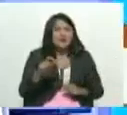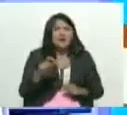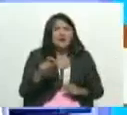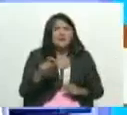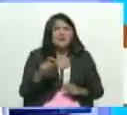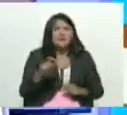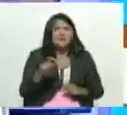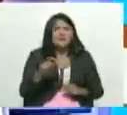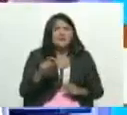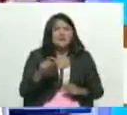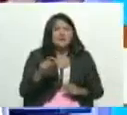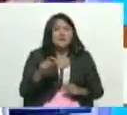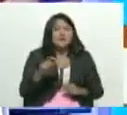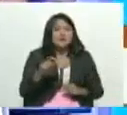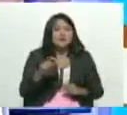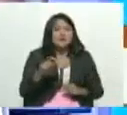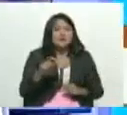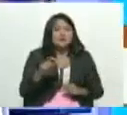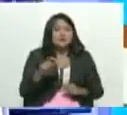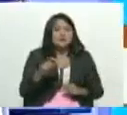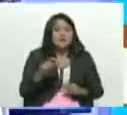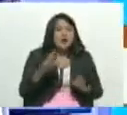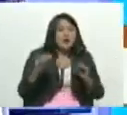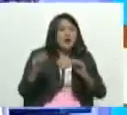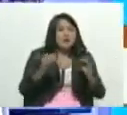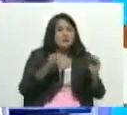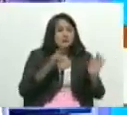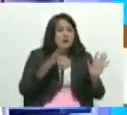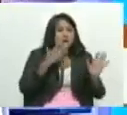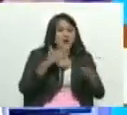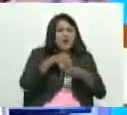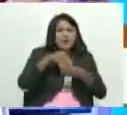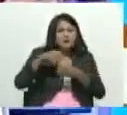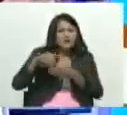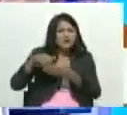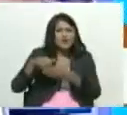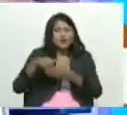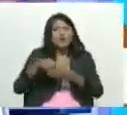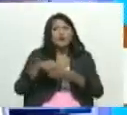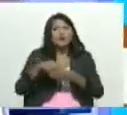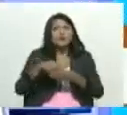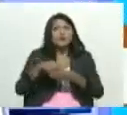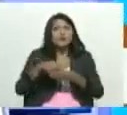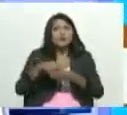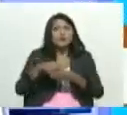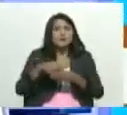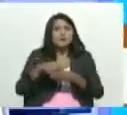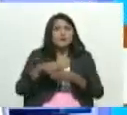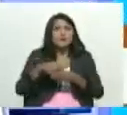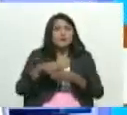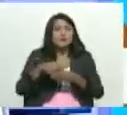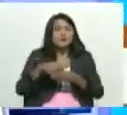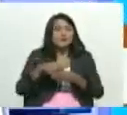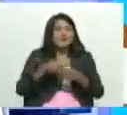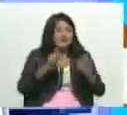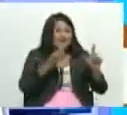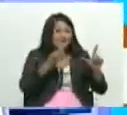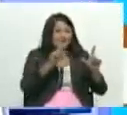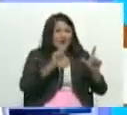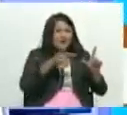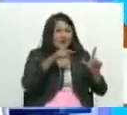a la cual alguien le habla durante las elecciones el canal de televisión le